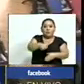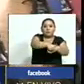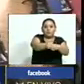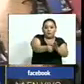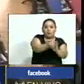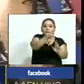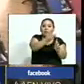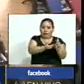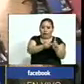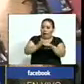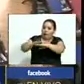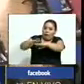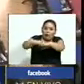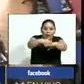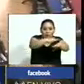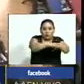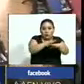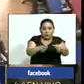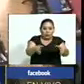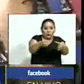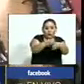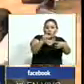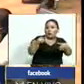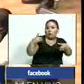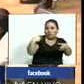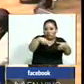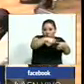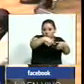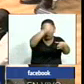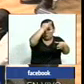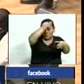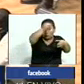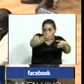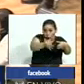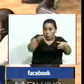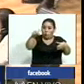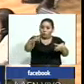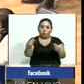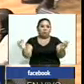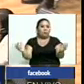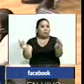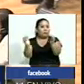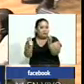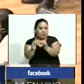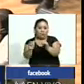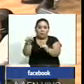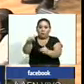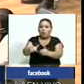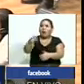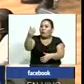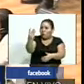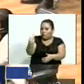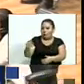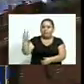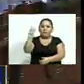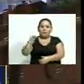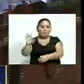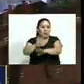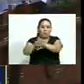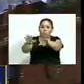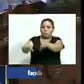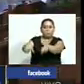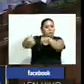Congreso anunciaba que por decisión de la Junta Directiva, la sesión plenaria extraordinaria programada para este martes